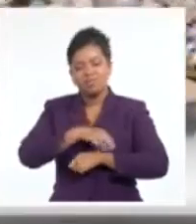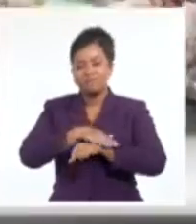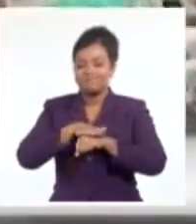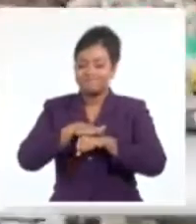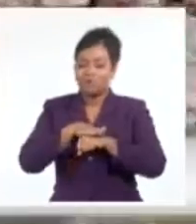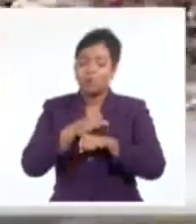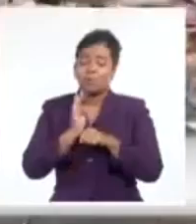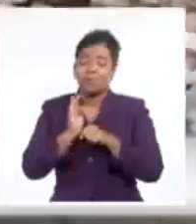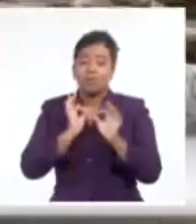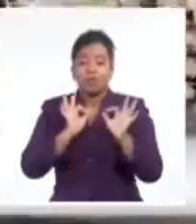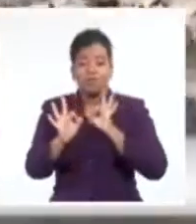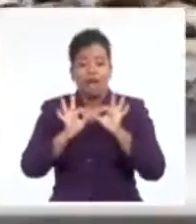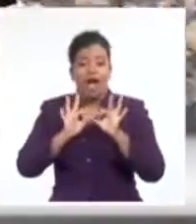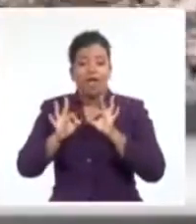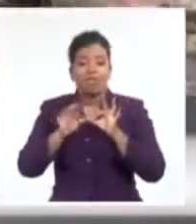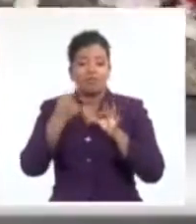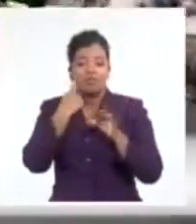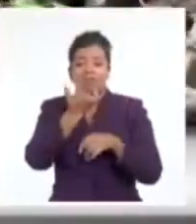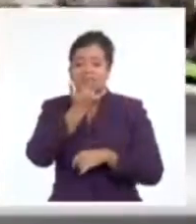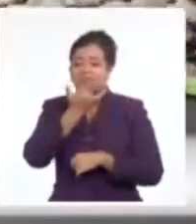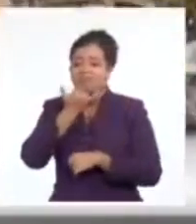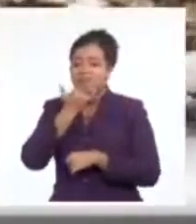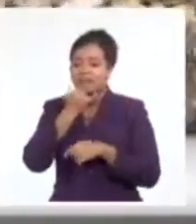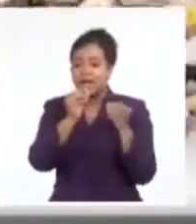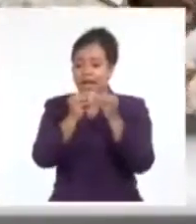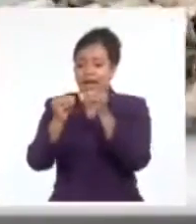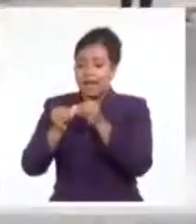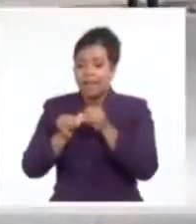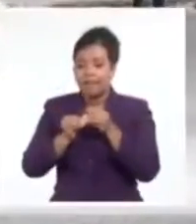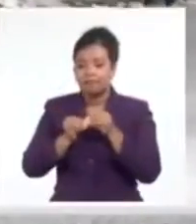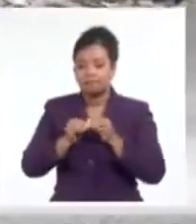afectados para intentar frenar la propagación de la enfermedad.